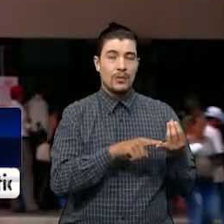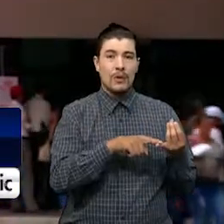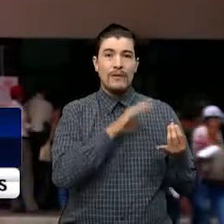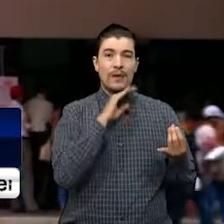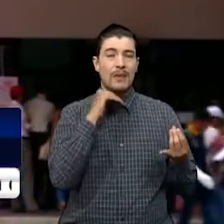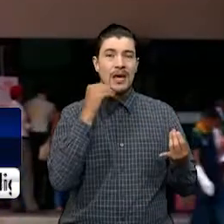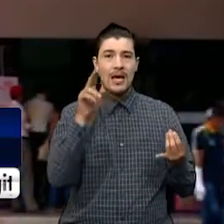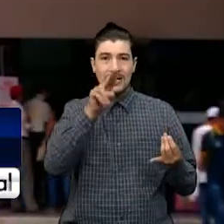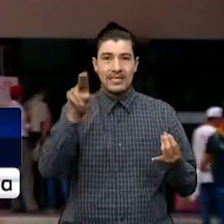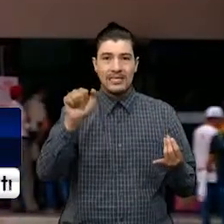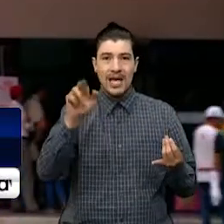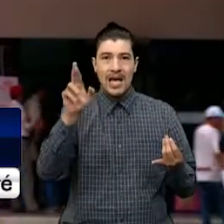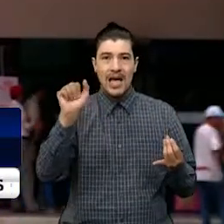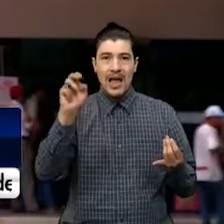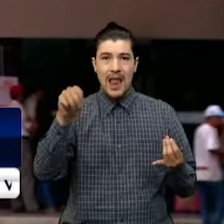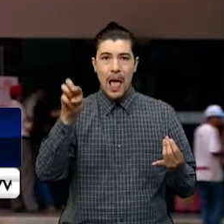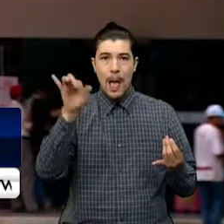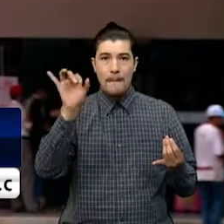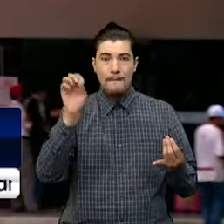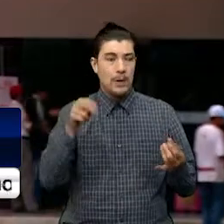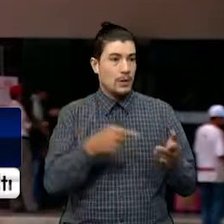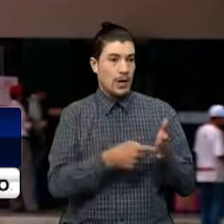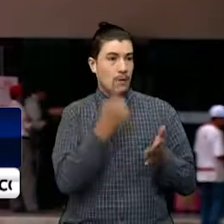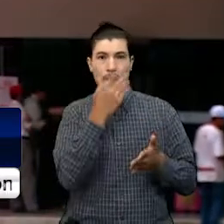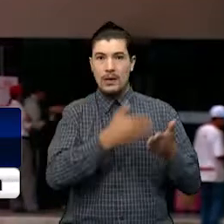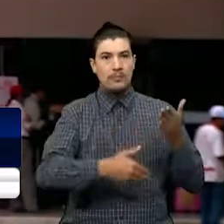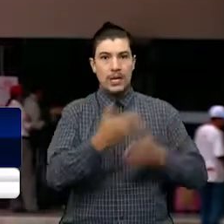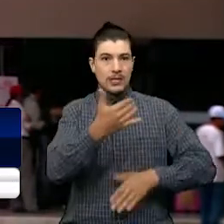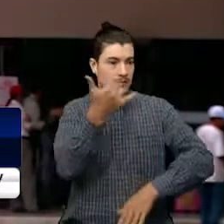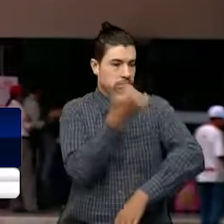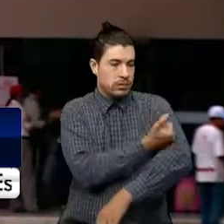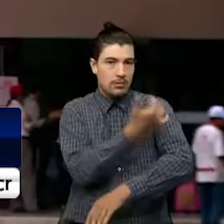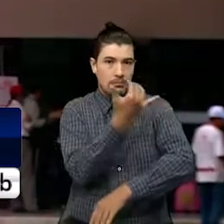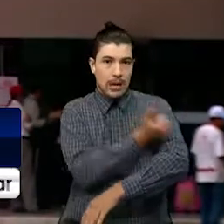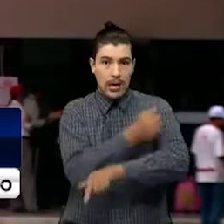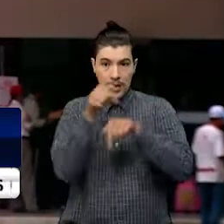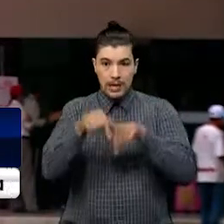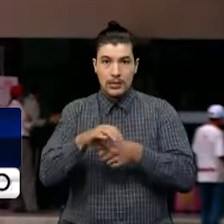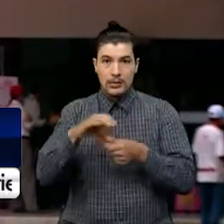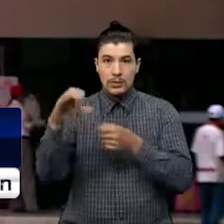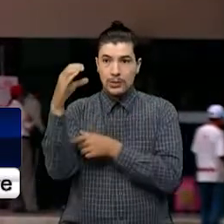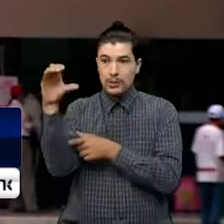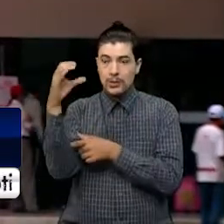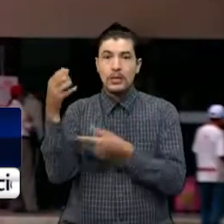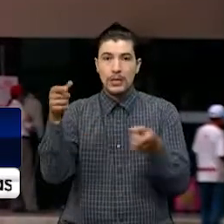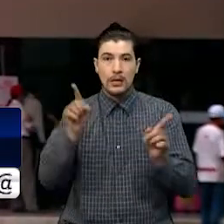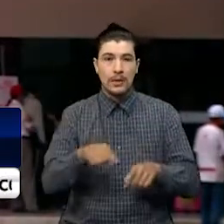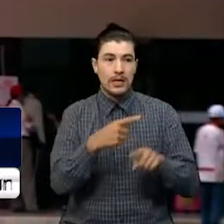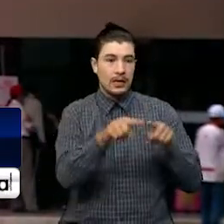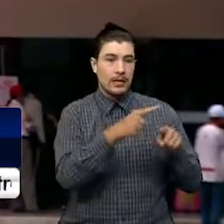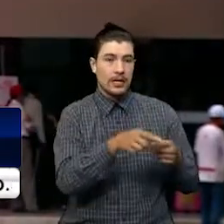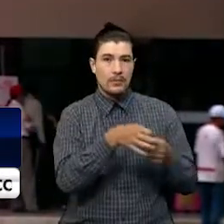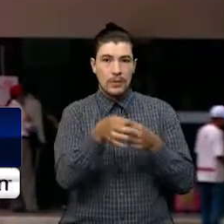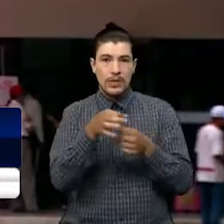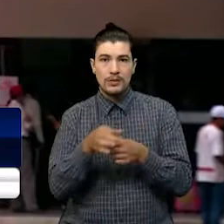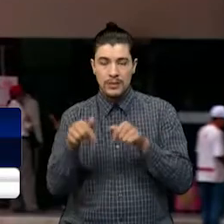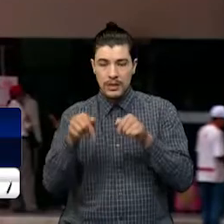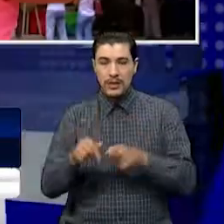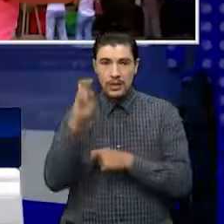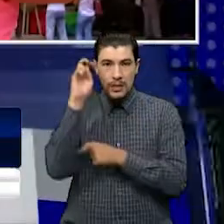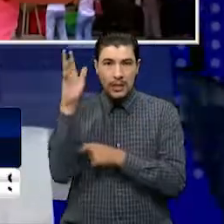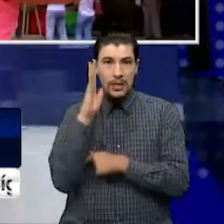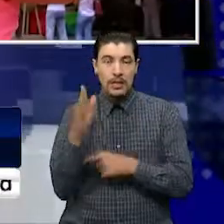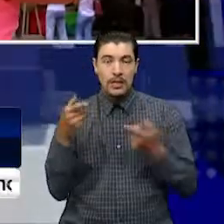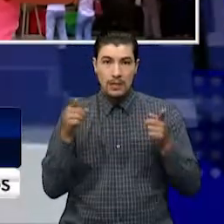y de una vez se empezaron a aplicar vacunas en el área metropolitana de Cúcuta y en los municipios del norte de Santander. Compañeros